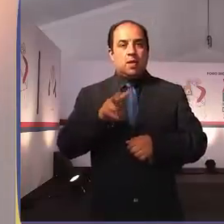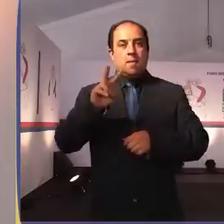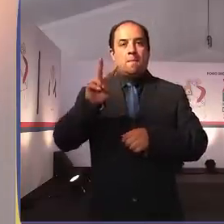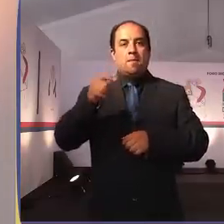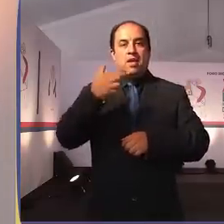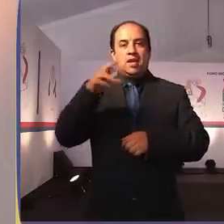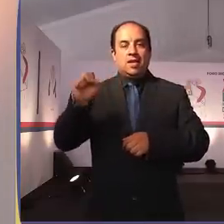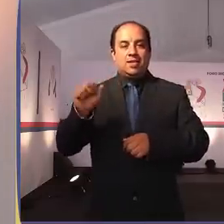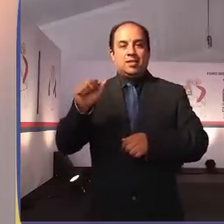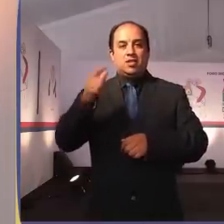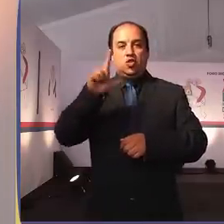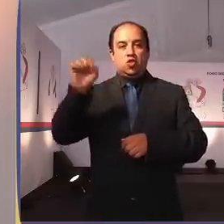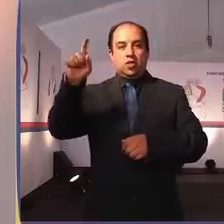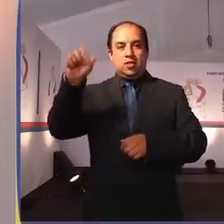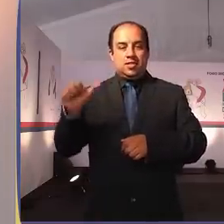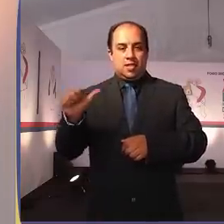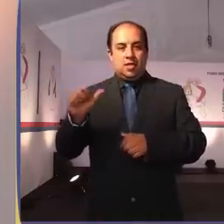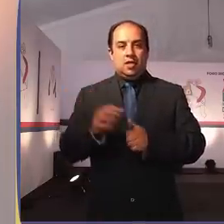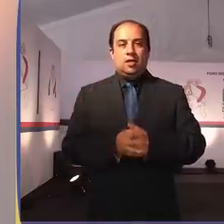Llosa por ahí.